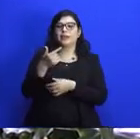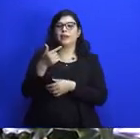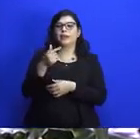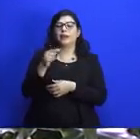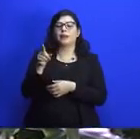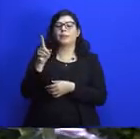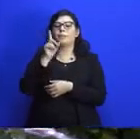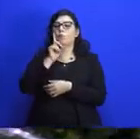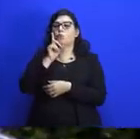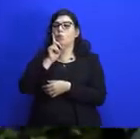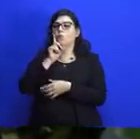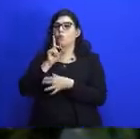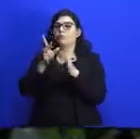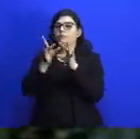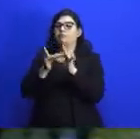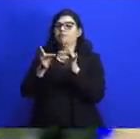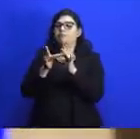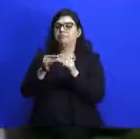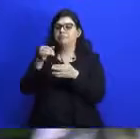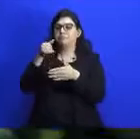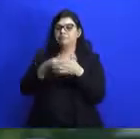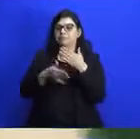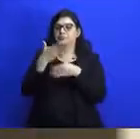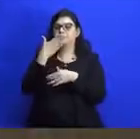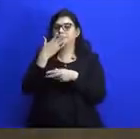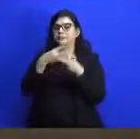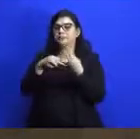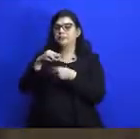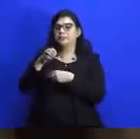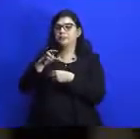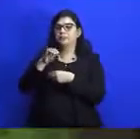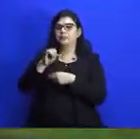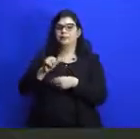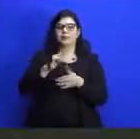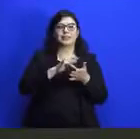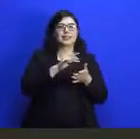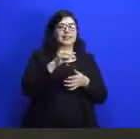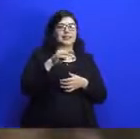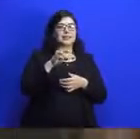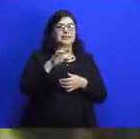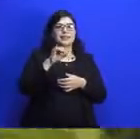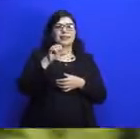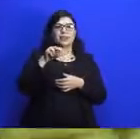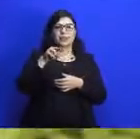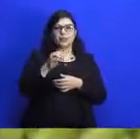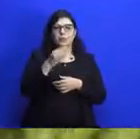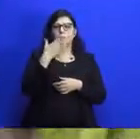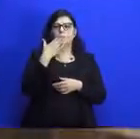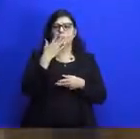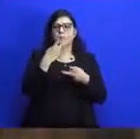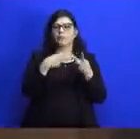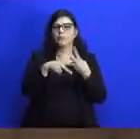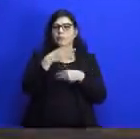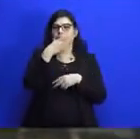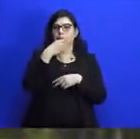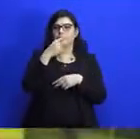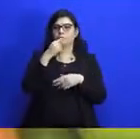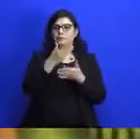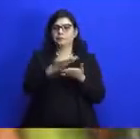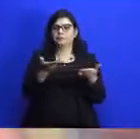Banco de México. Bienvenida, Mariana. Muchas gracias, Mariano. Buenos días, bienvenidos a todas y a